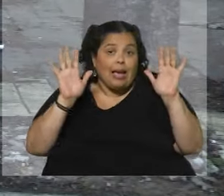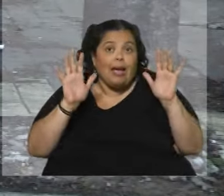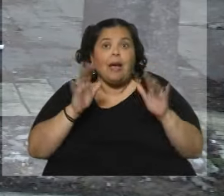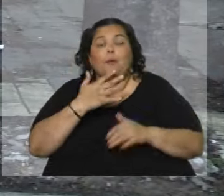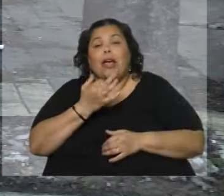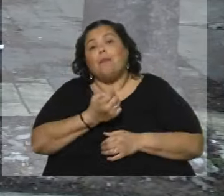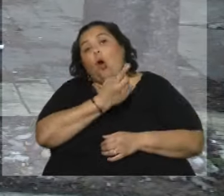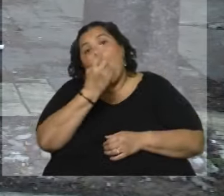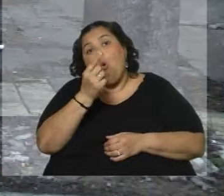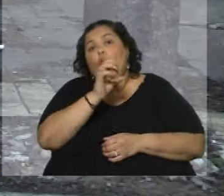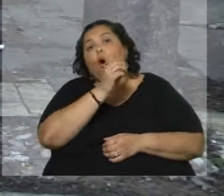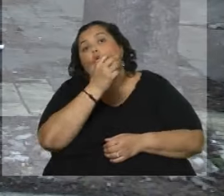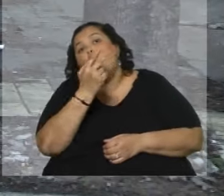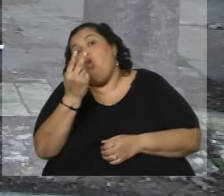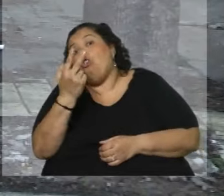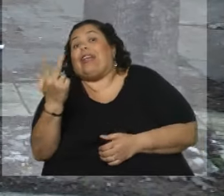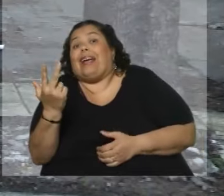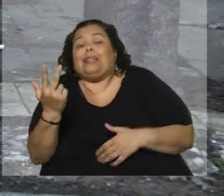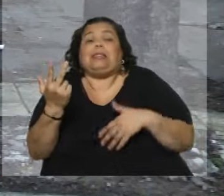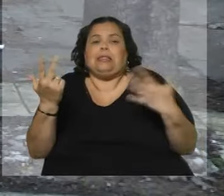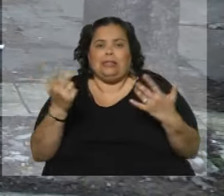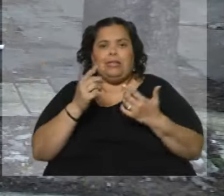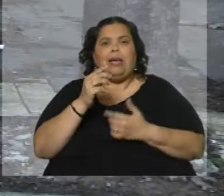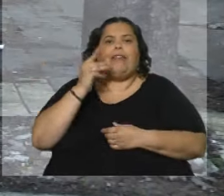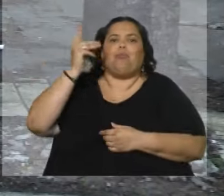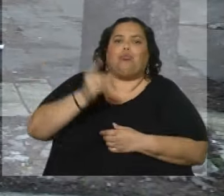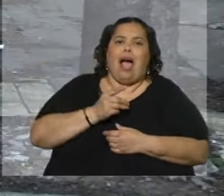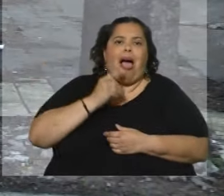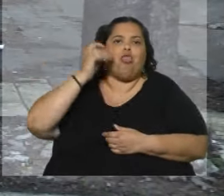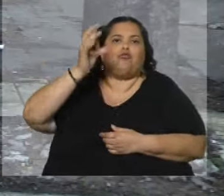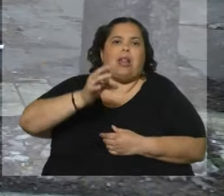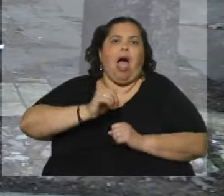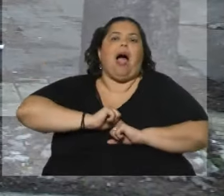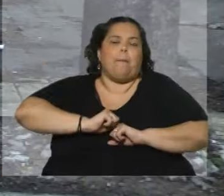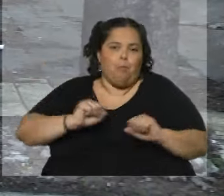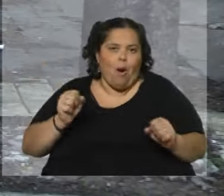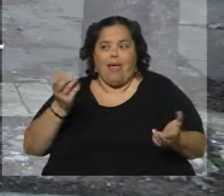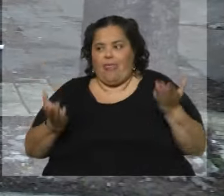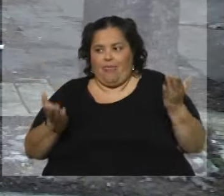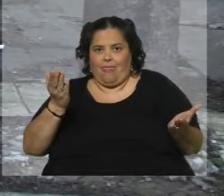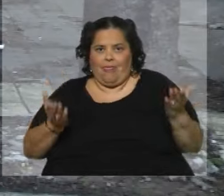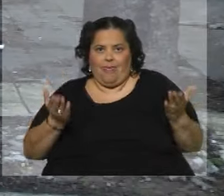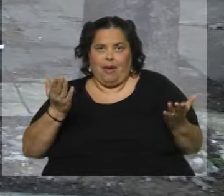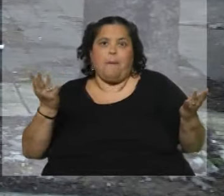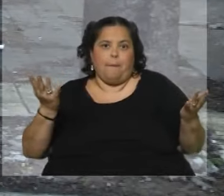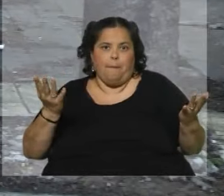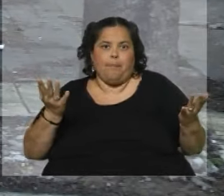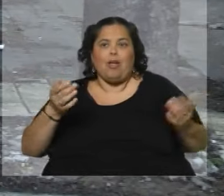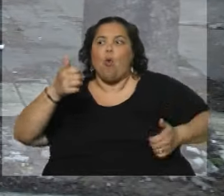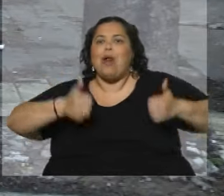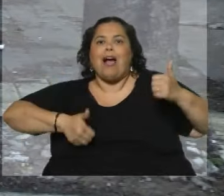dos legisladores o tres, ojalá fuere, eso se puede transformar en el fiel de la balanza en una competencia muy